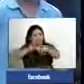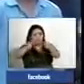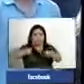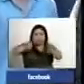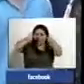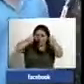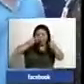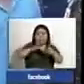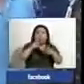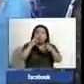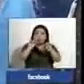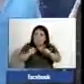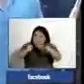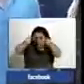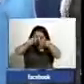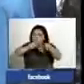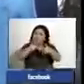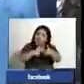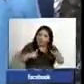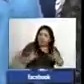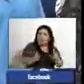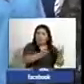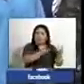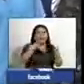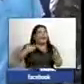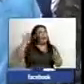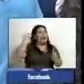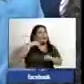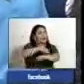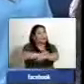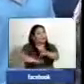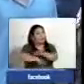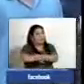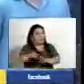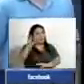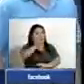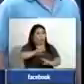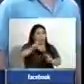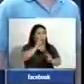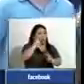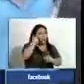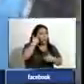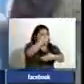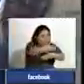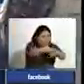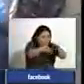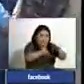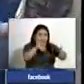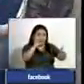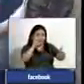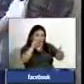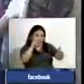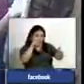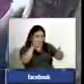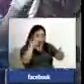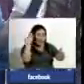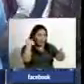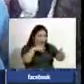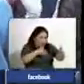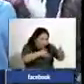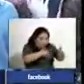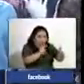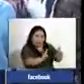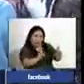en su contra en libertad. Los sujetos fueron detenidos el lunes cerca del CENADE de la avenida Roosevelt de San